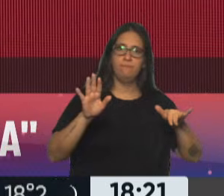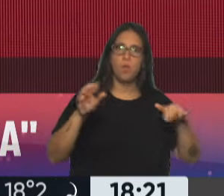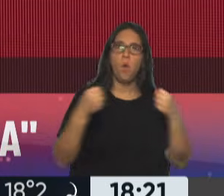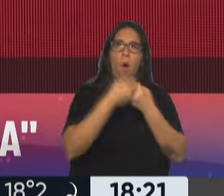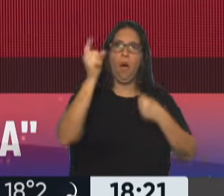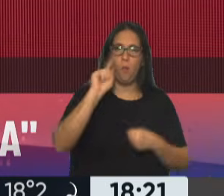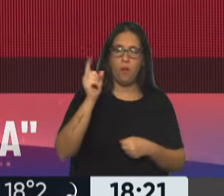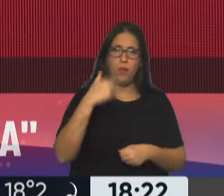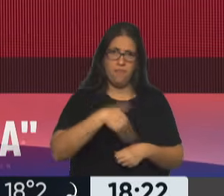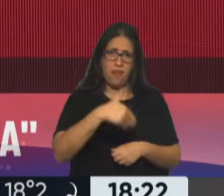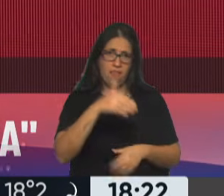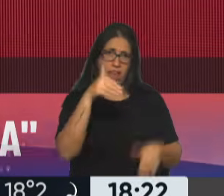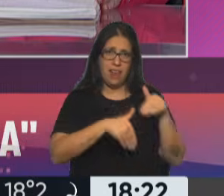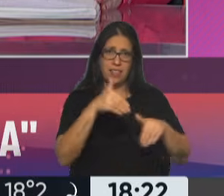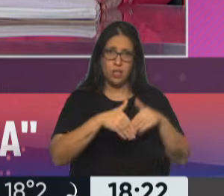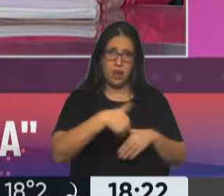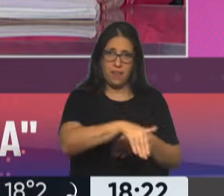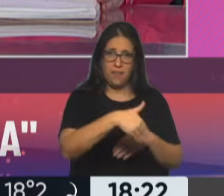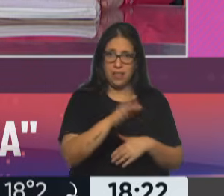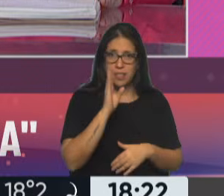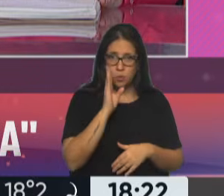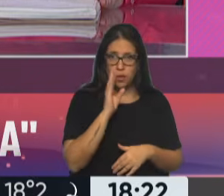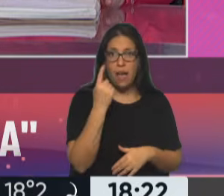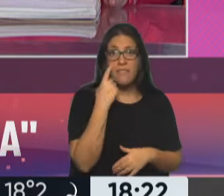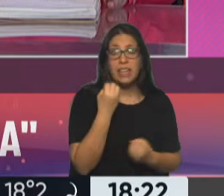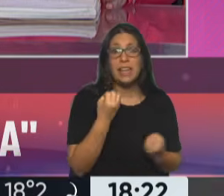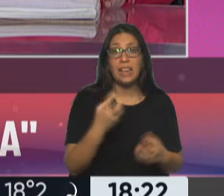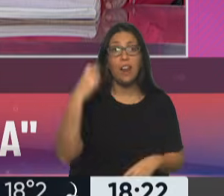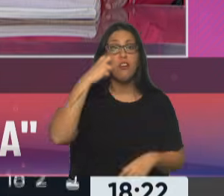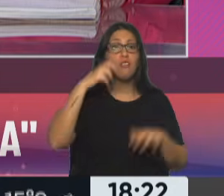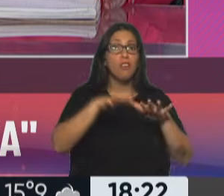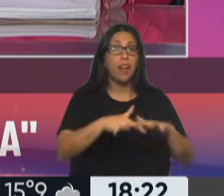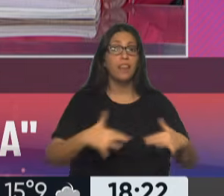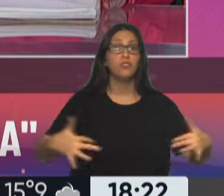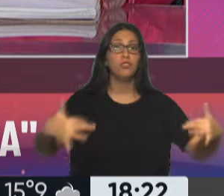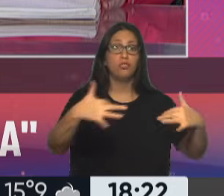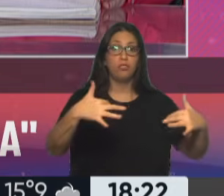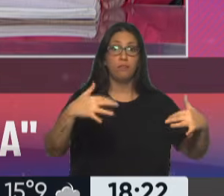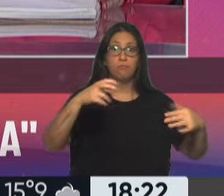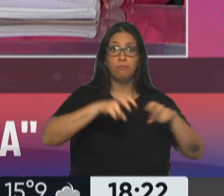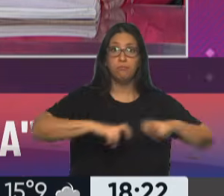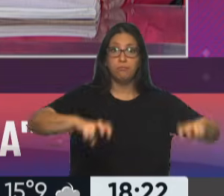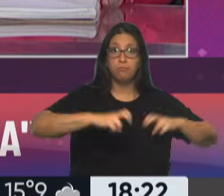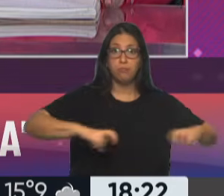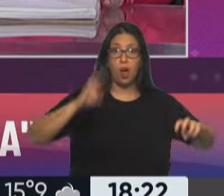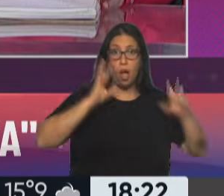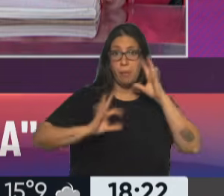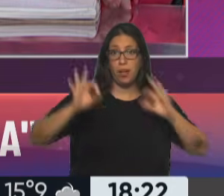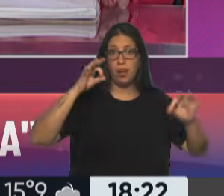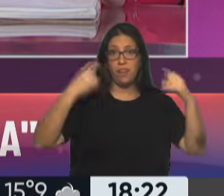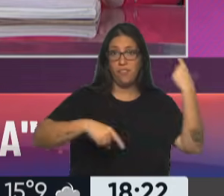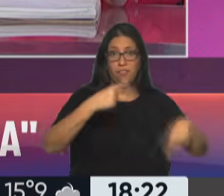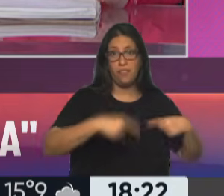las midterm, en las elecciones de medio término. Vamos a ver un Congreso que va a tener una composición que va a tener quizá posiciones distintas acerca de